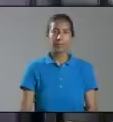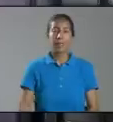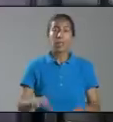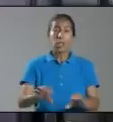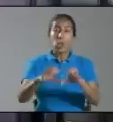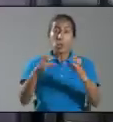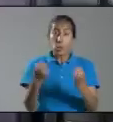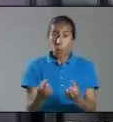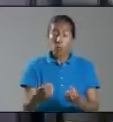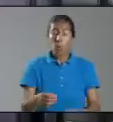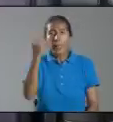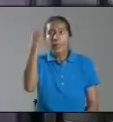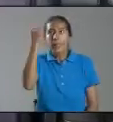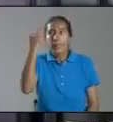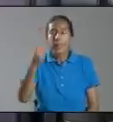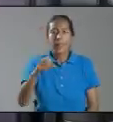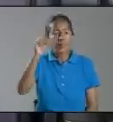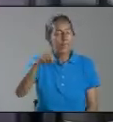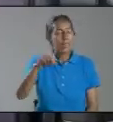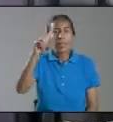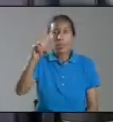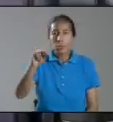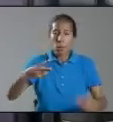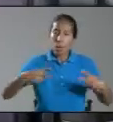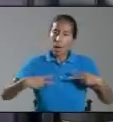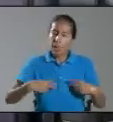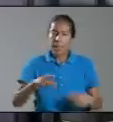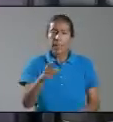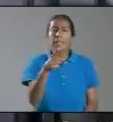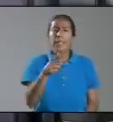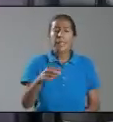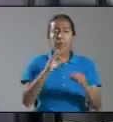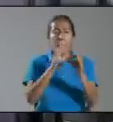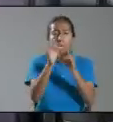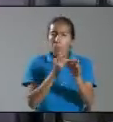¿Cómo entenderé si no hay quien me lo explique?